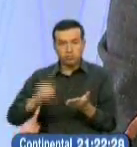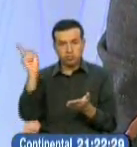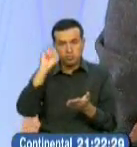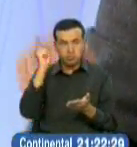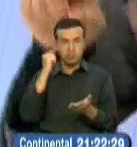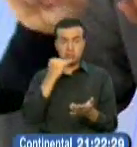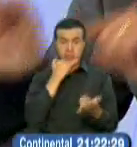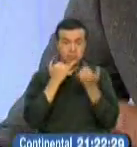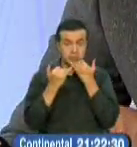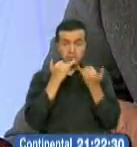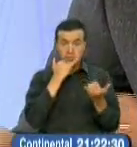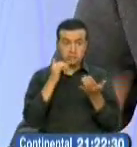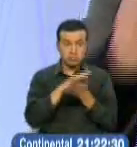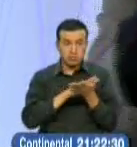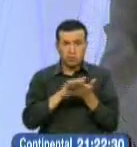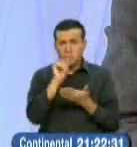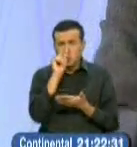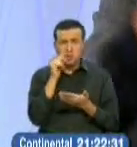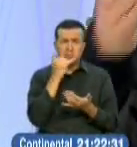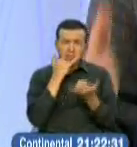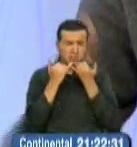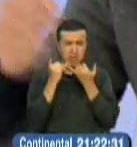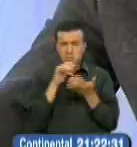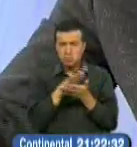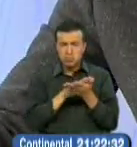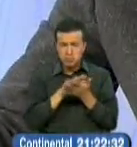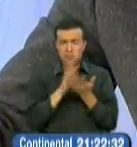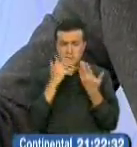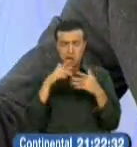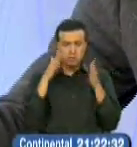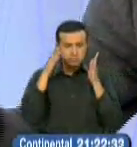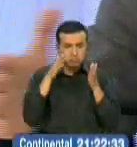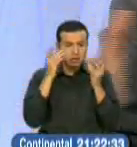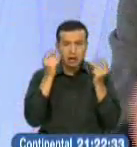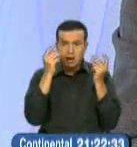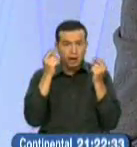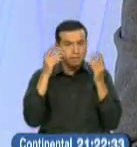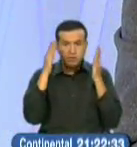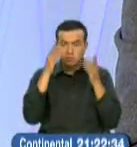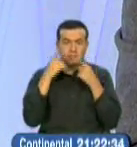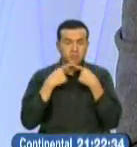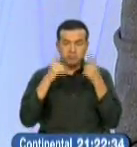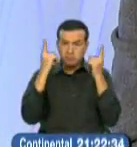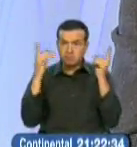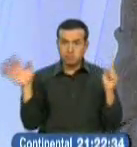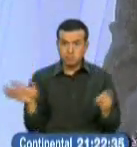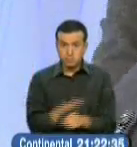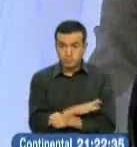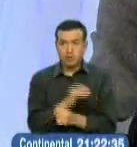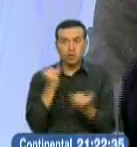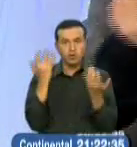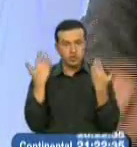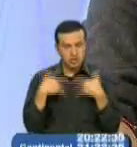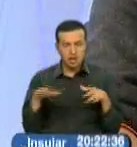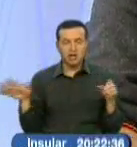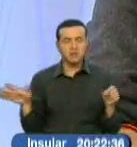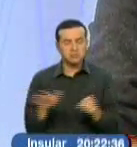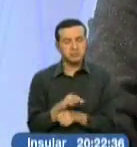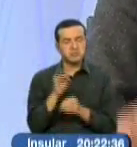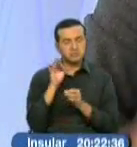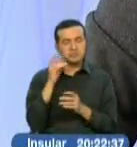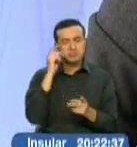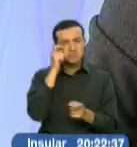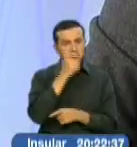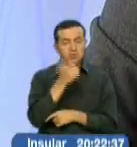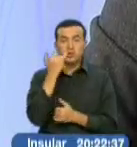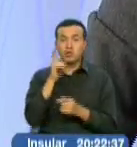las inconsistencias, que han sido mínimas y que han tenido un tratamiento especial para que podamos tener los resultados totales, hoy ya han sido subsanadas en las